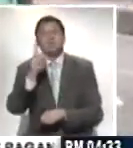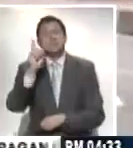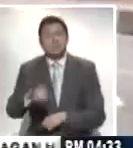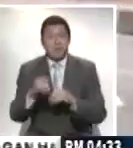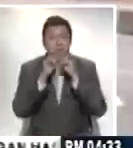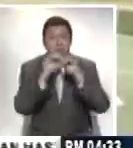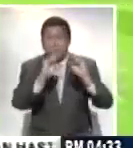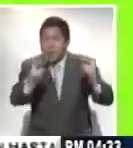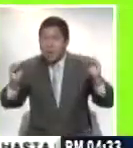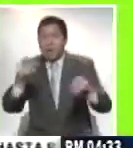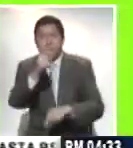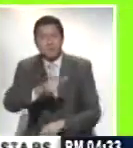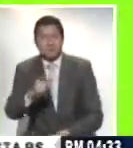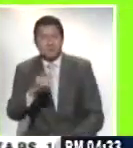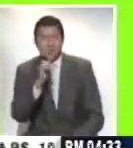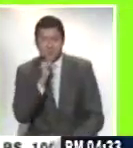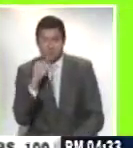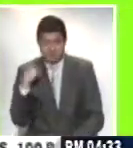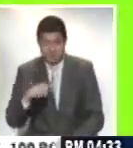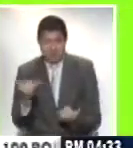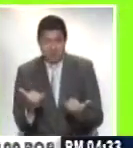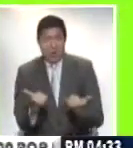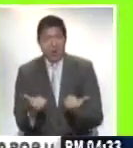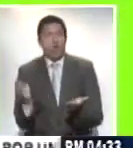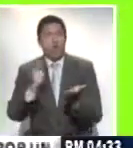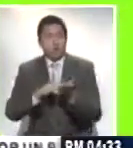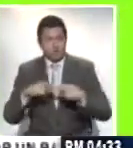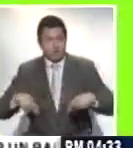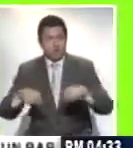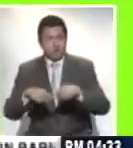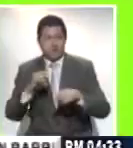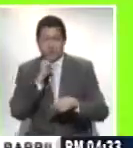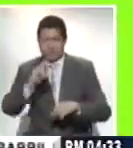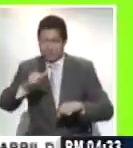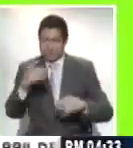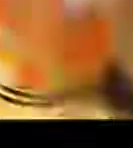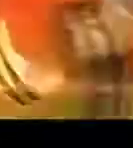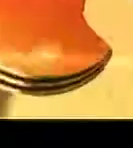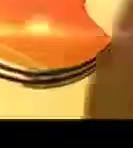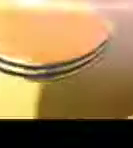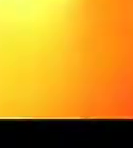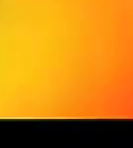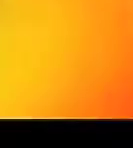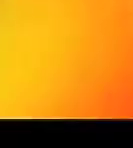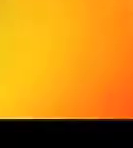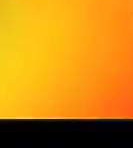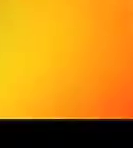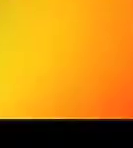informar a la población. Es la información que tenemos de momento y con ella retornamos a Noticias Globovisión Salud.